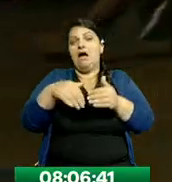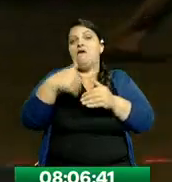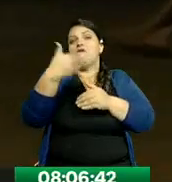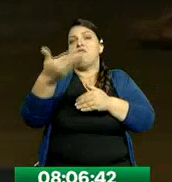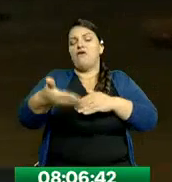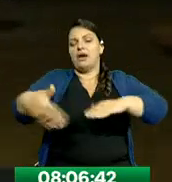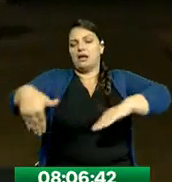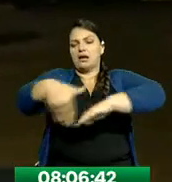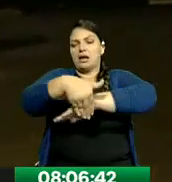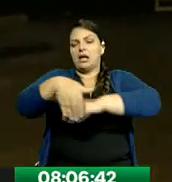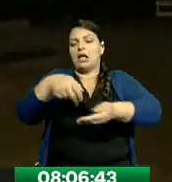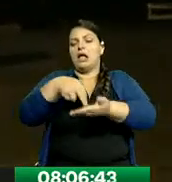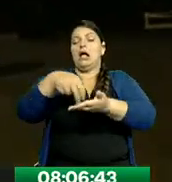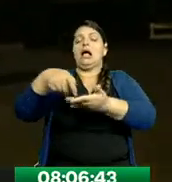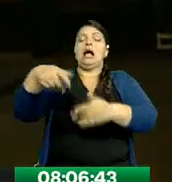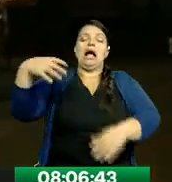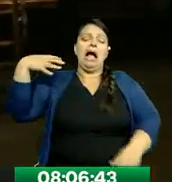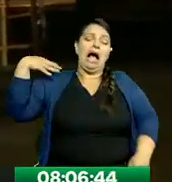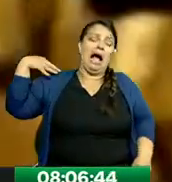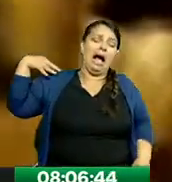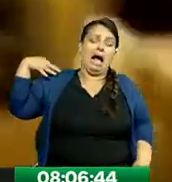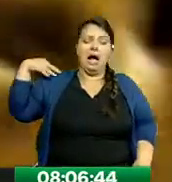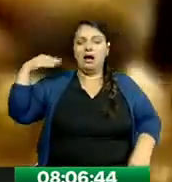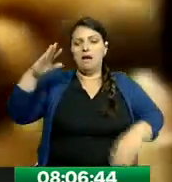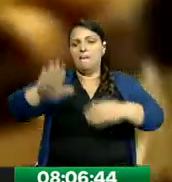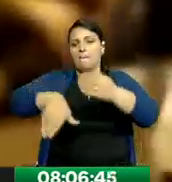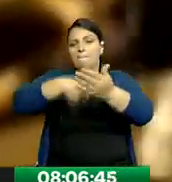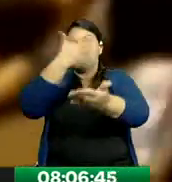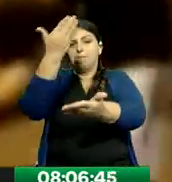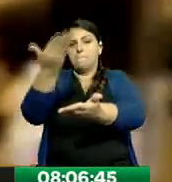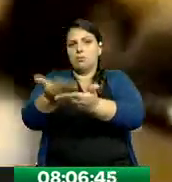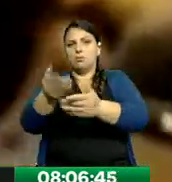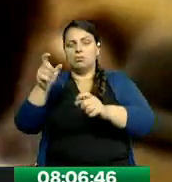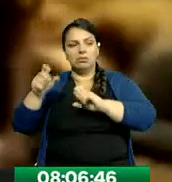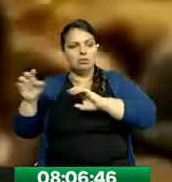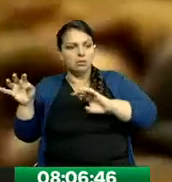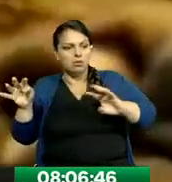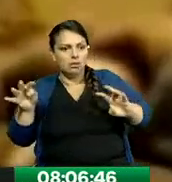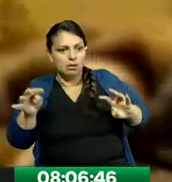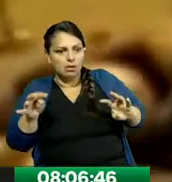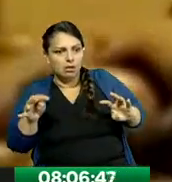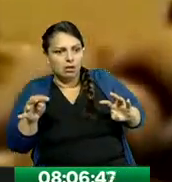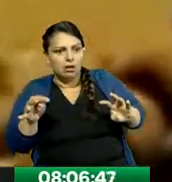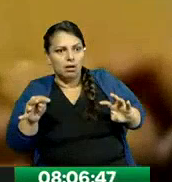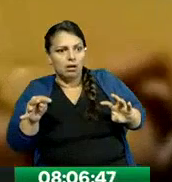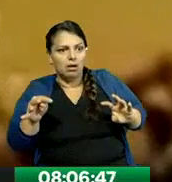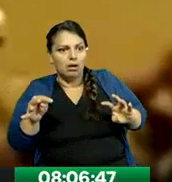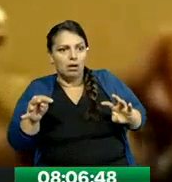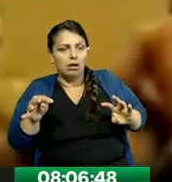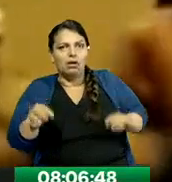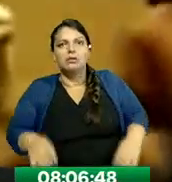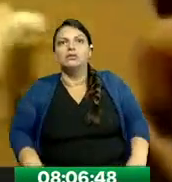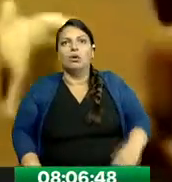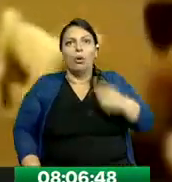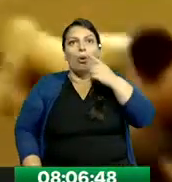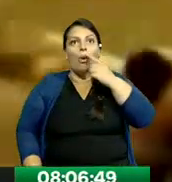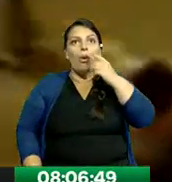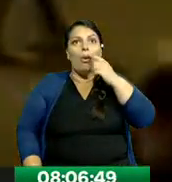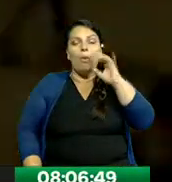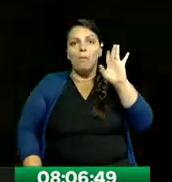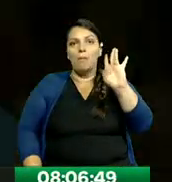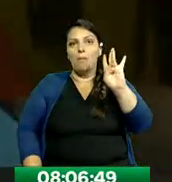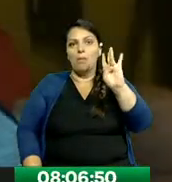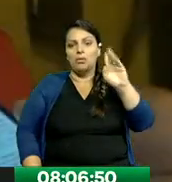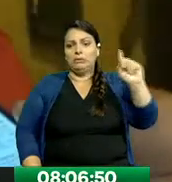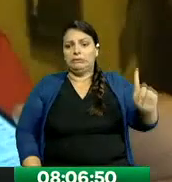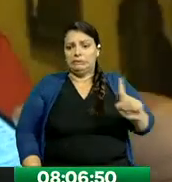Manabí. Vecinos de la fallecida aseguran que la mujer agonizó en la calle. Y los señores policías, aquí le rogamos para que la